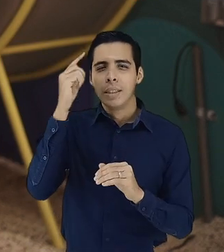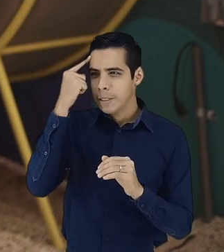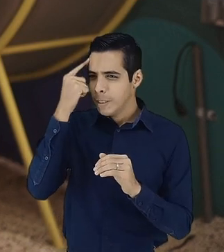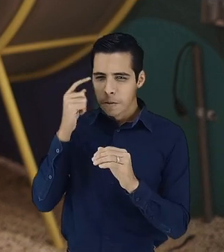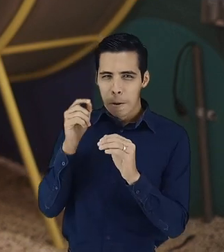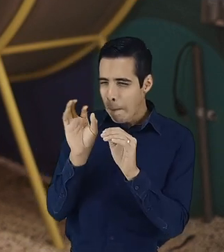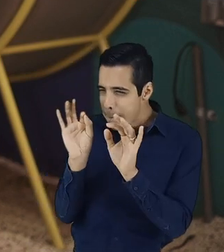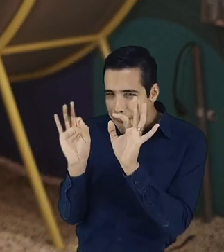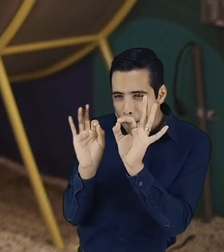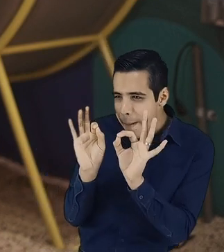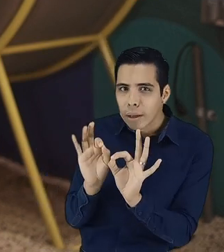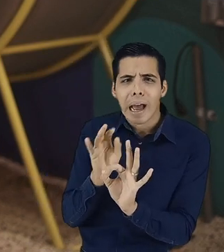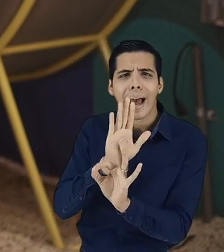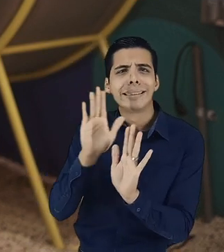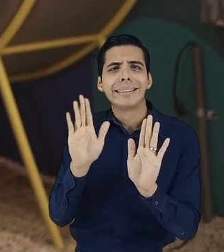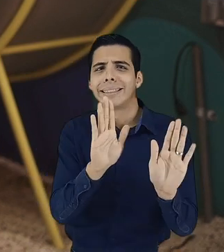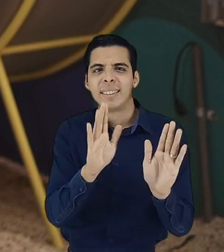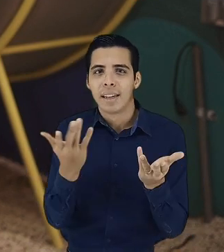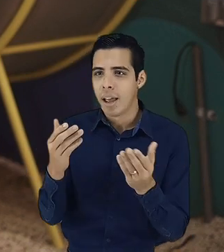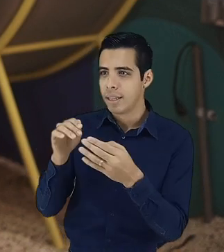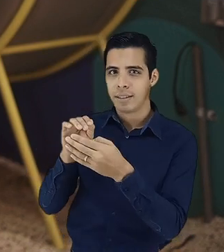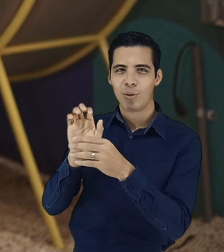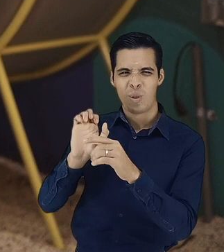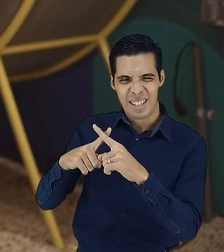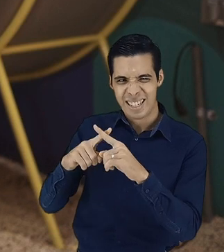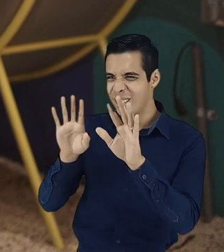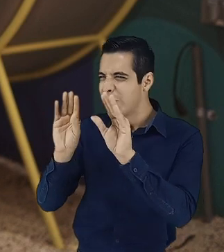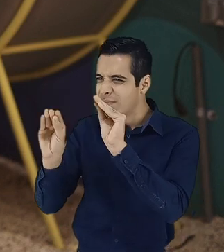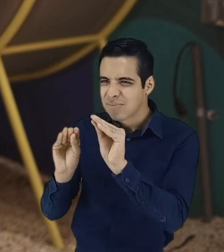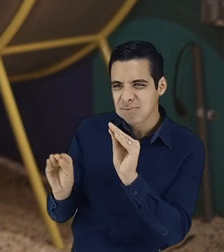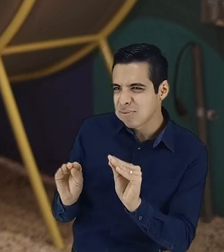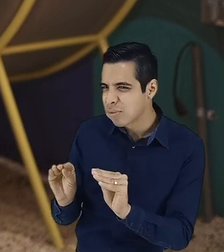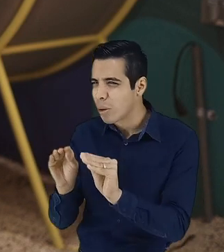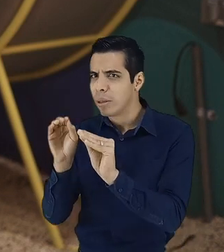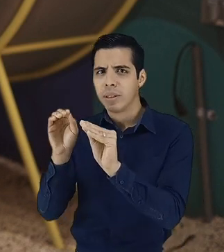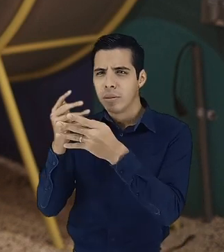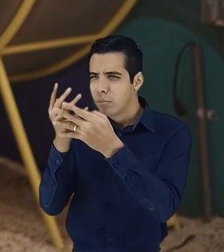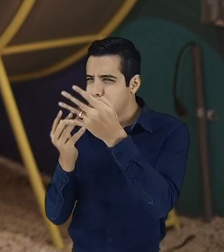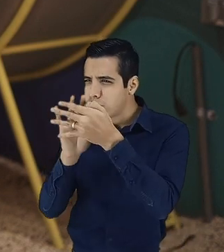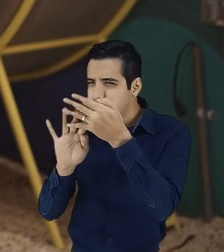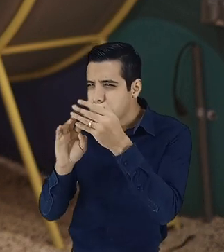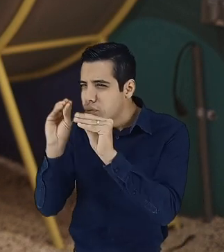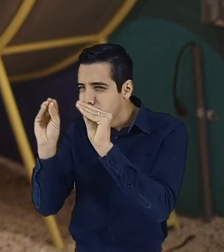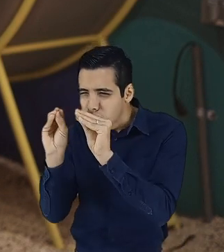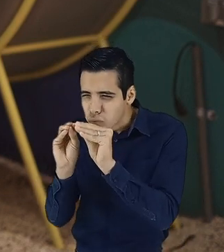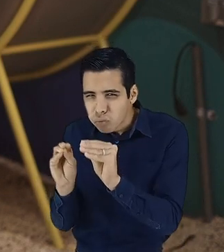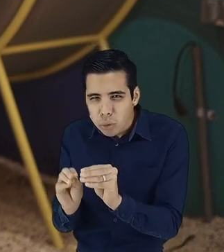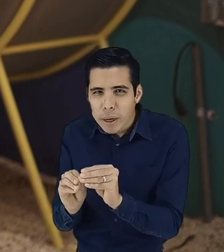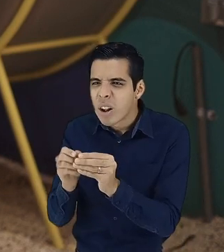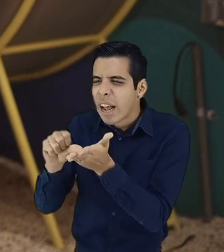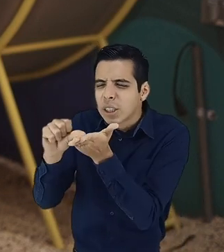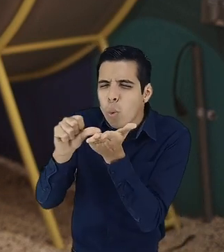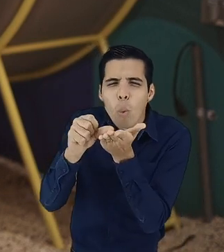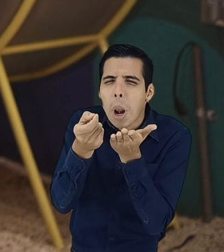encanta el Excel y anotar la gomita, anotar la salida y otras personas lo prefieren por topes, tal como lo hemos visto anteriormente. Aquí la verdad es que